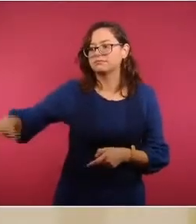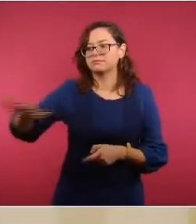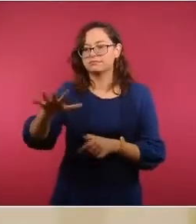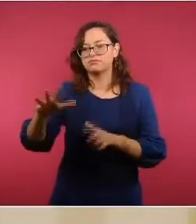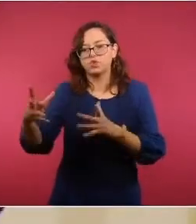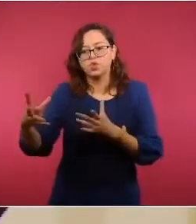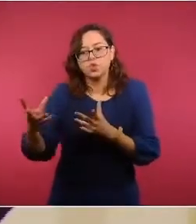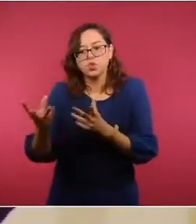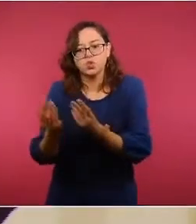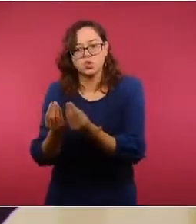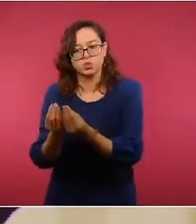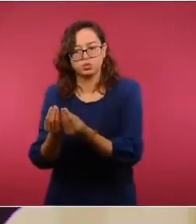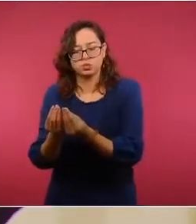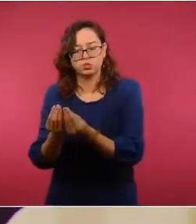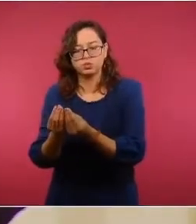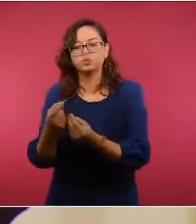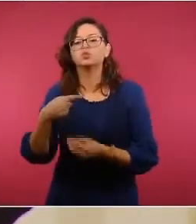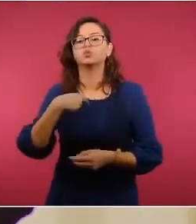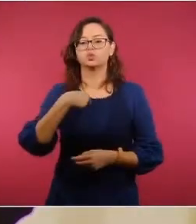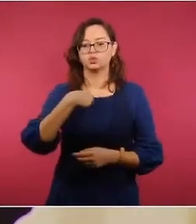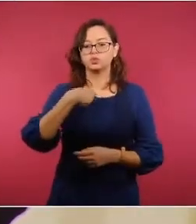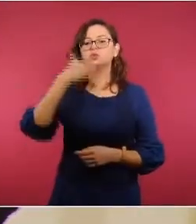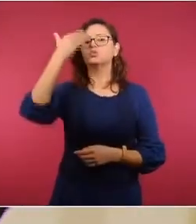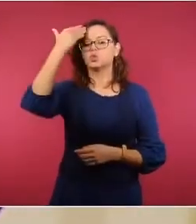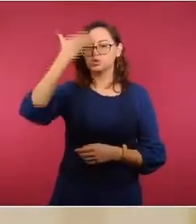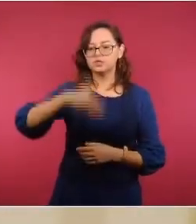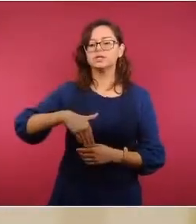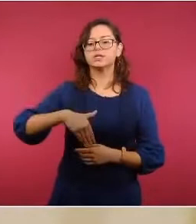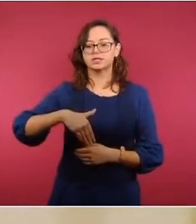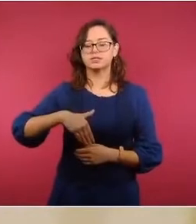bien que esto no